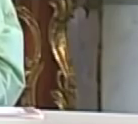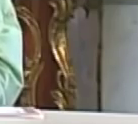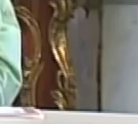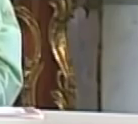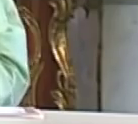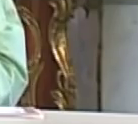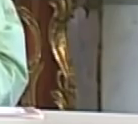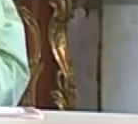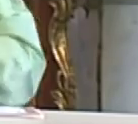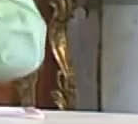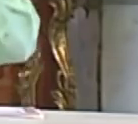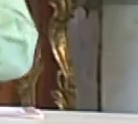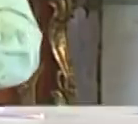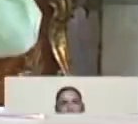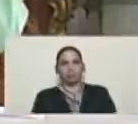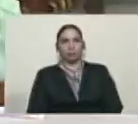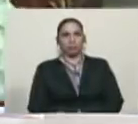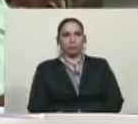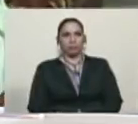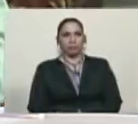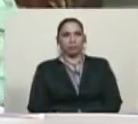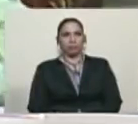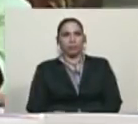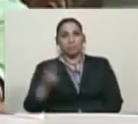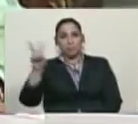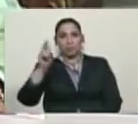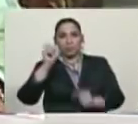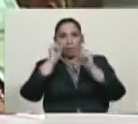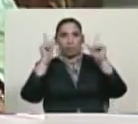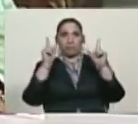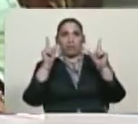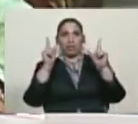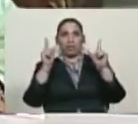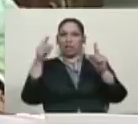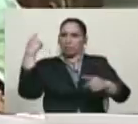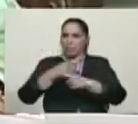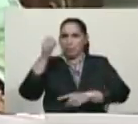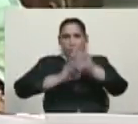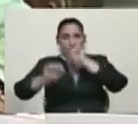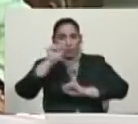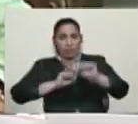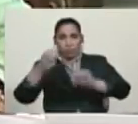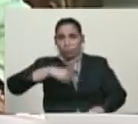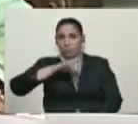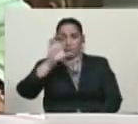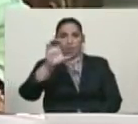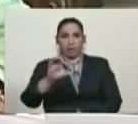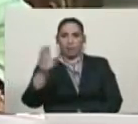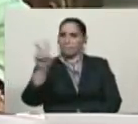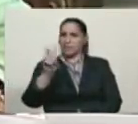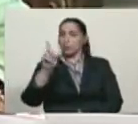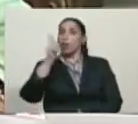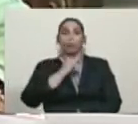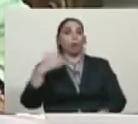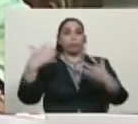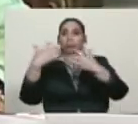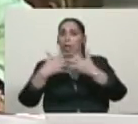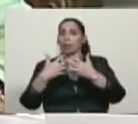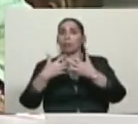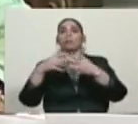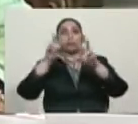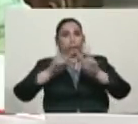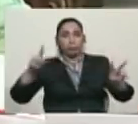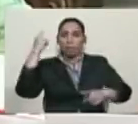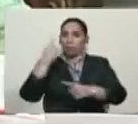para un golpe de estado venezuela despierta debemos defender nuestra patria en venezuela no va a haber guerra en venezuela va haber paz